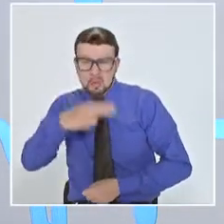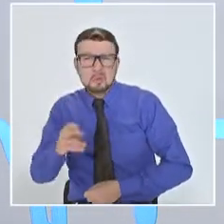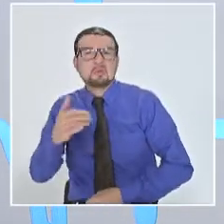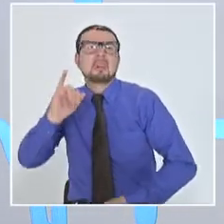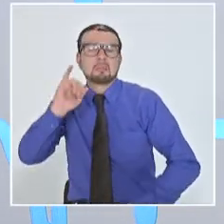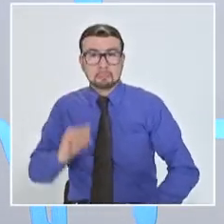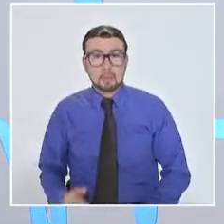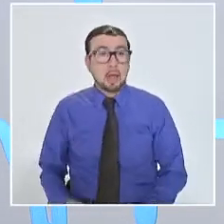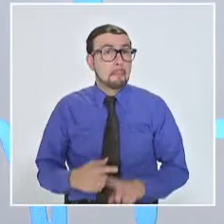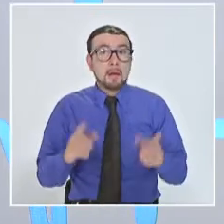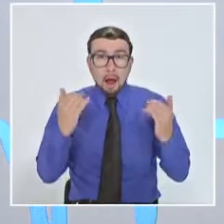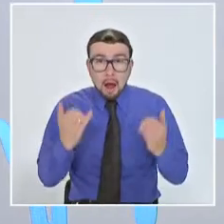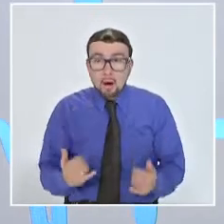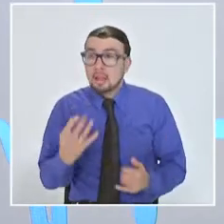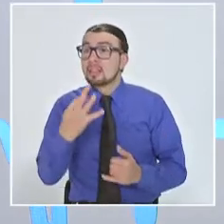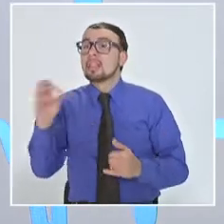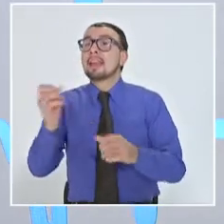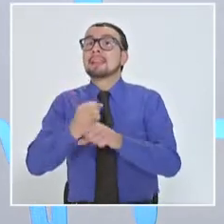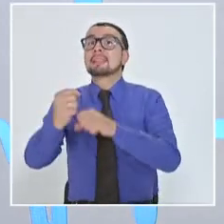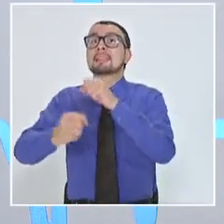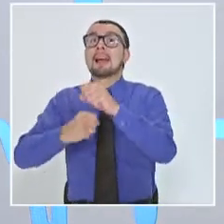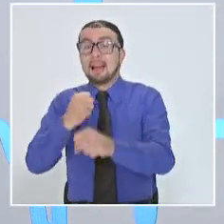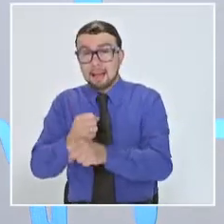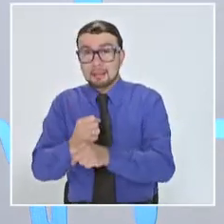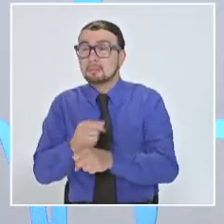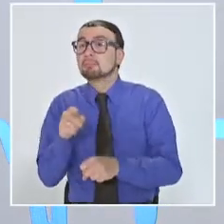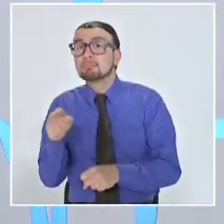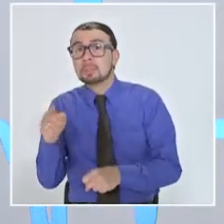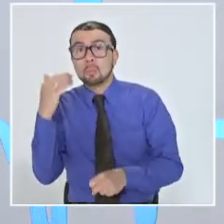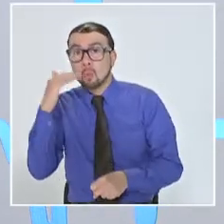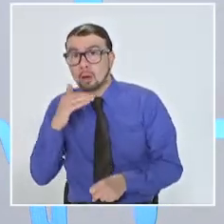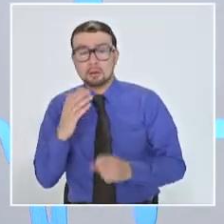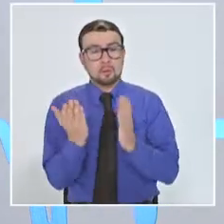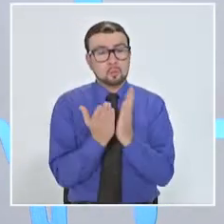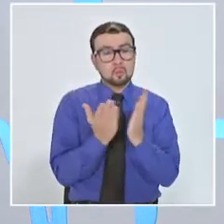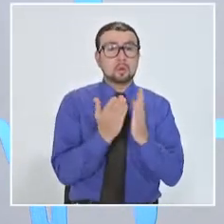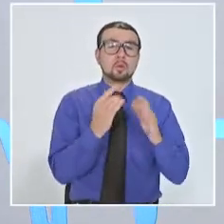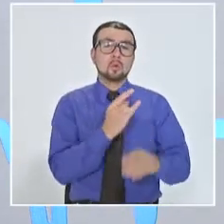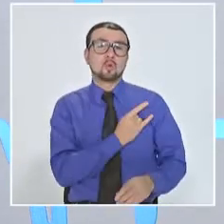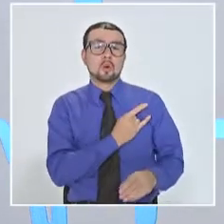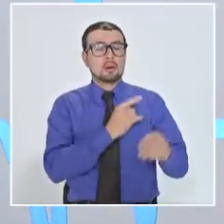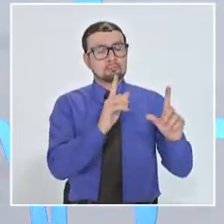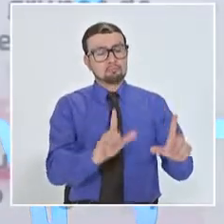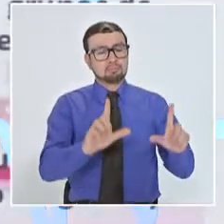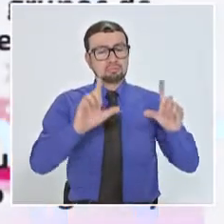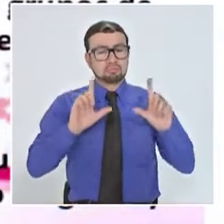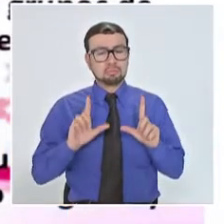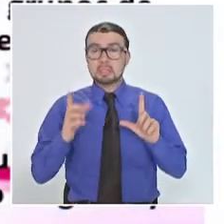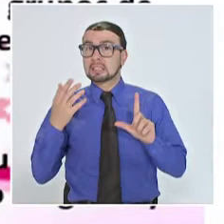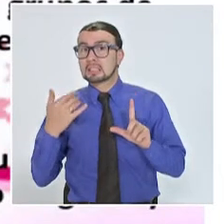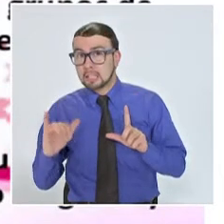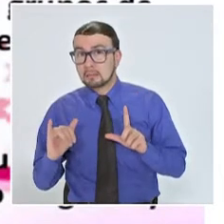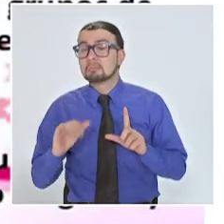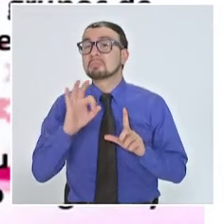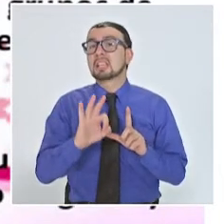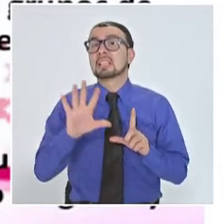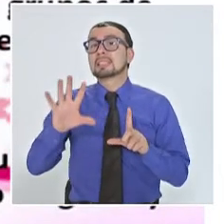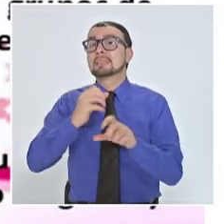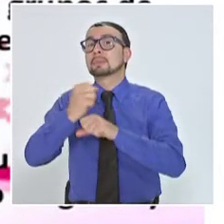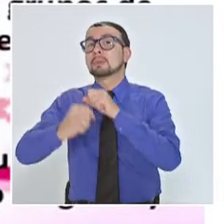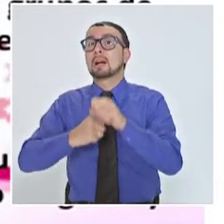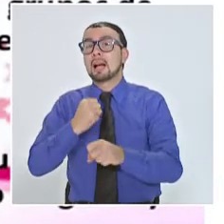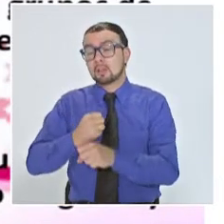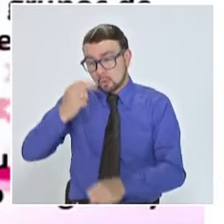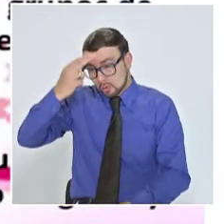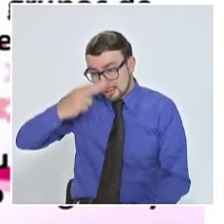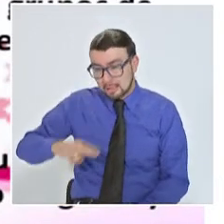los 30 años, nuestras mujeres apenas están terminando su área universitaria y esto hace que tengan sus hijos después de los 35 años, si quieren